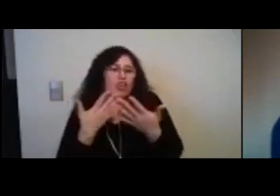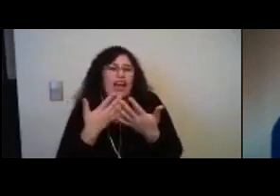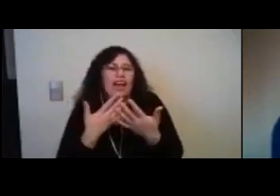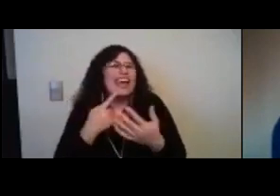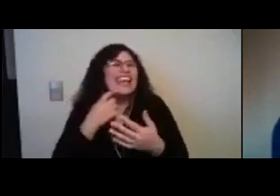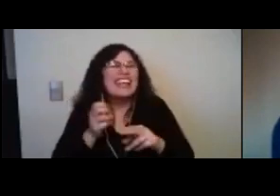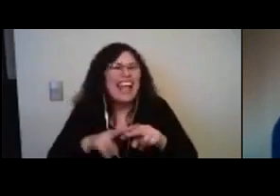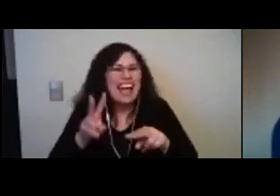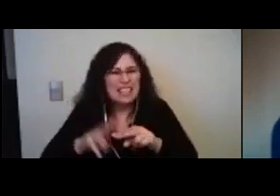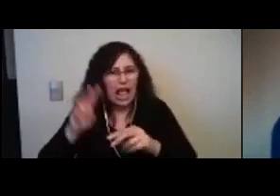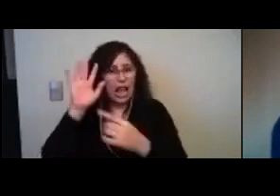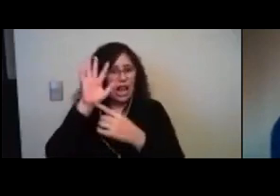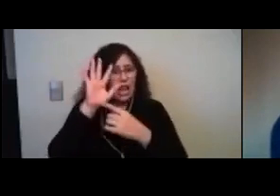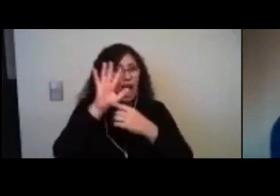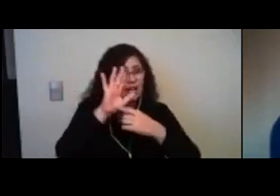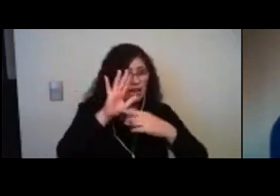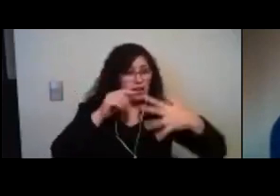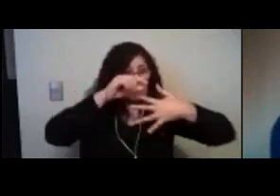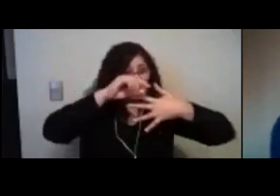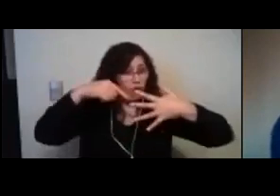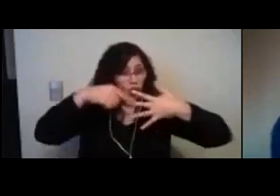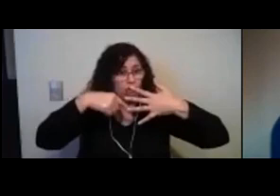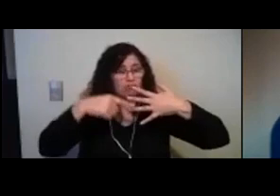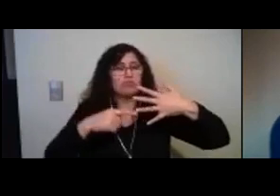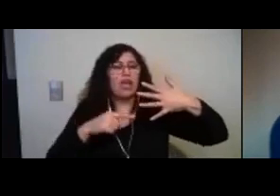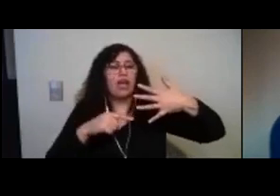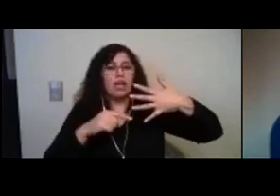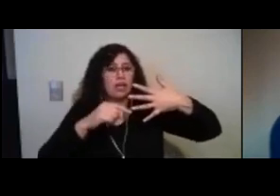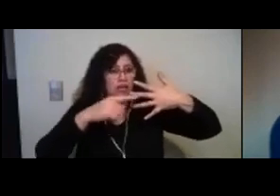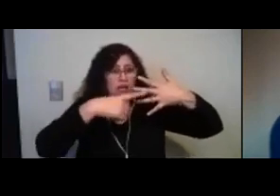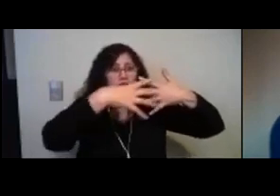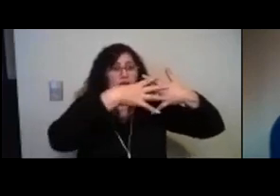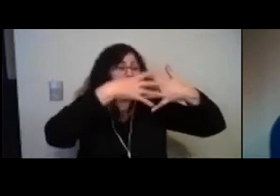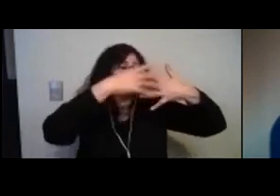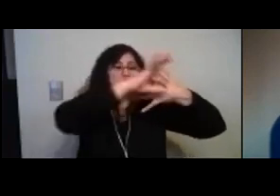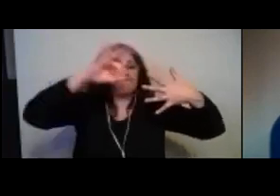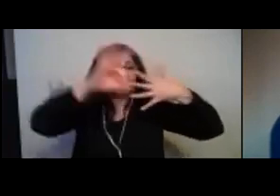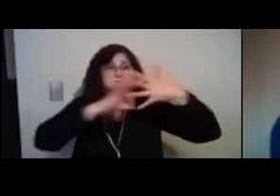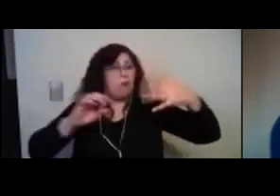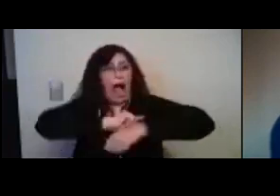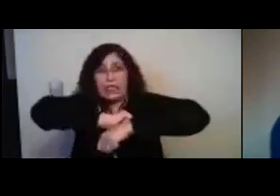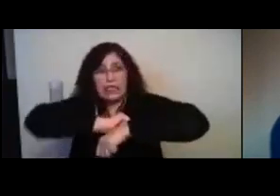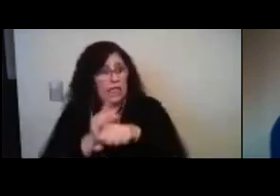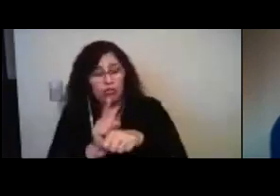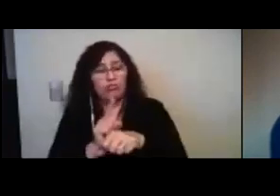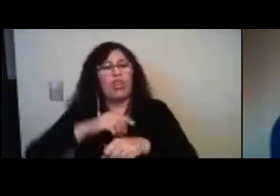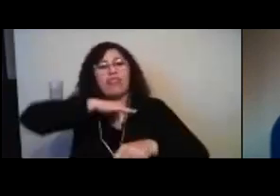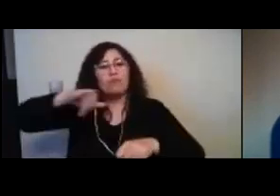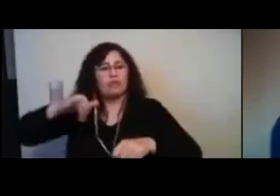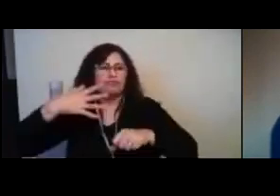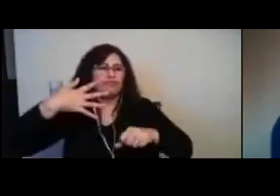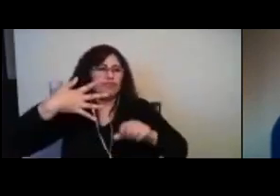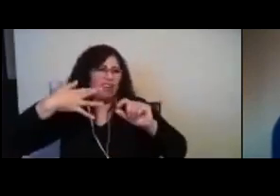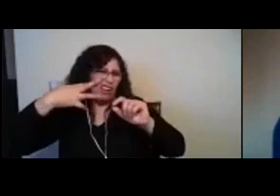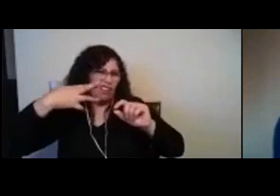al tiro y la libera al tiro, ¿ya? Y esta la degrada al tiro, ¿ya? Entonces la va produciendo en la medida en que la va necesitando, pero